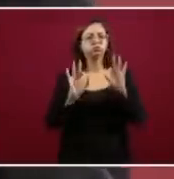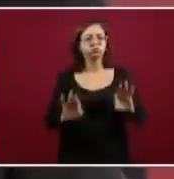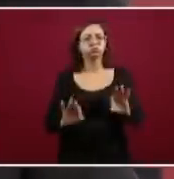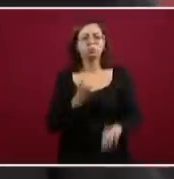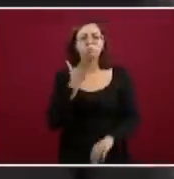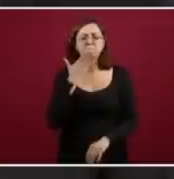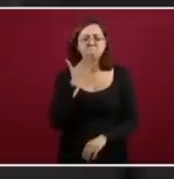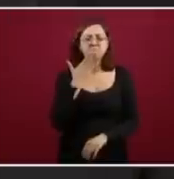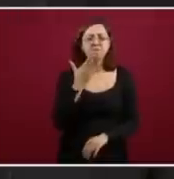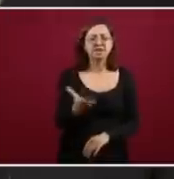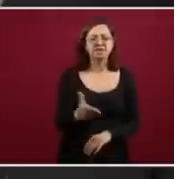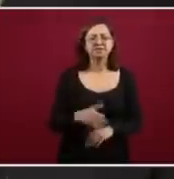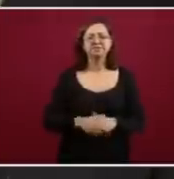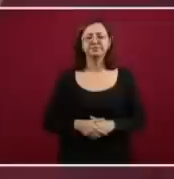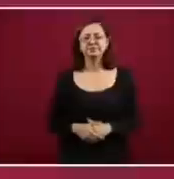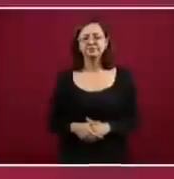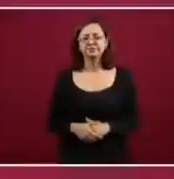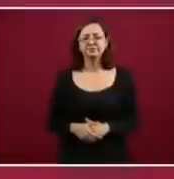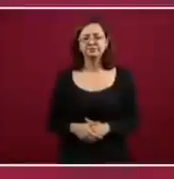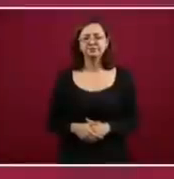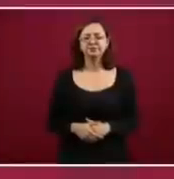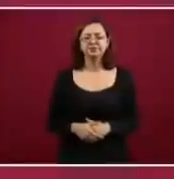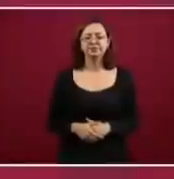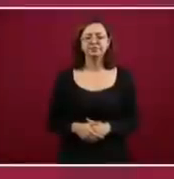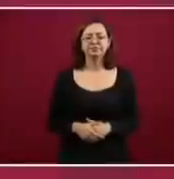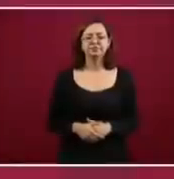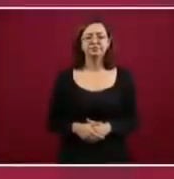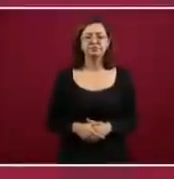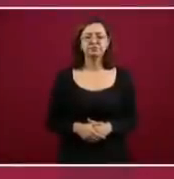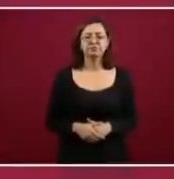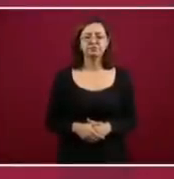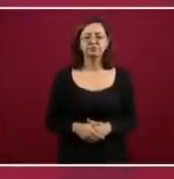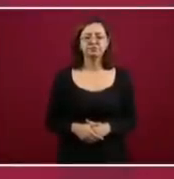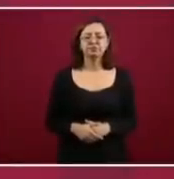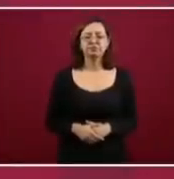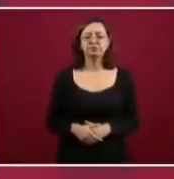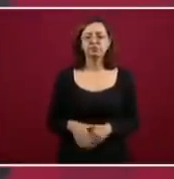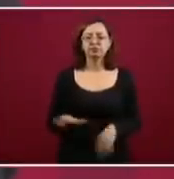por qué se fusión de acuerdo